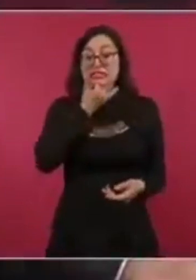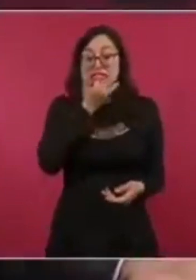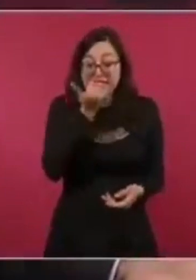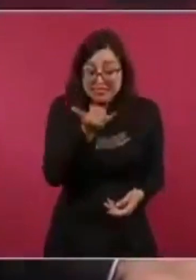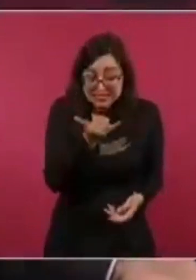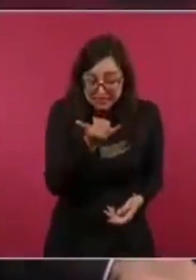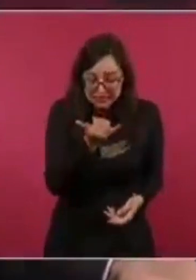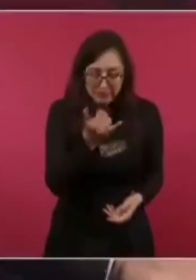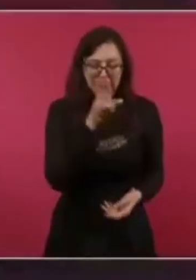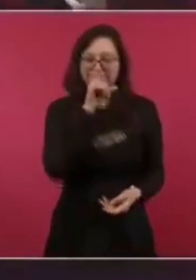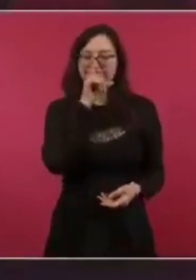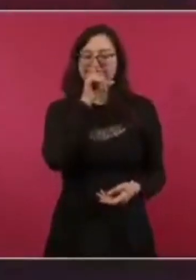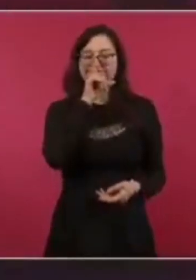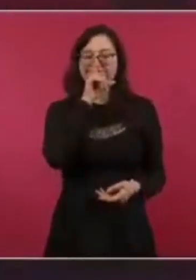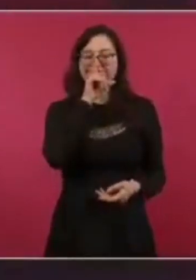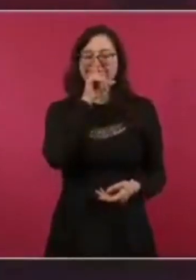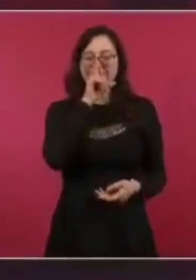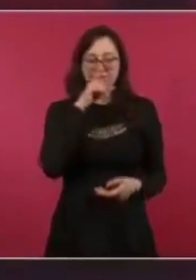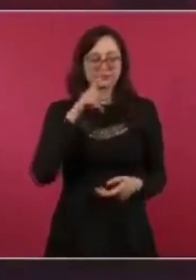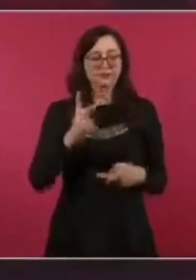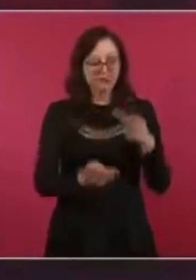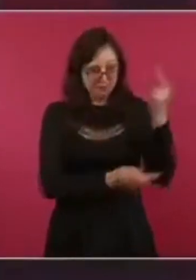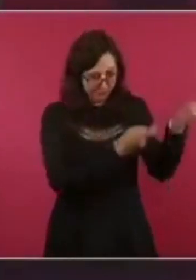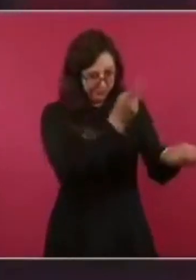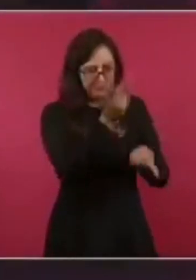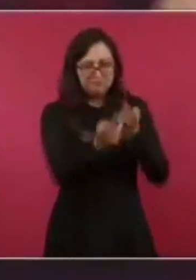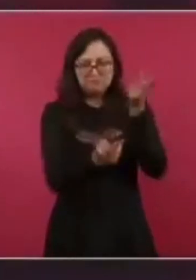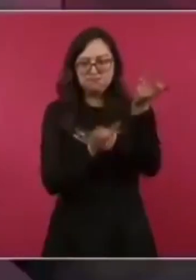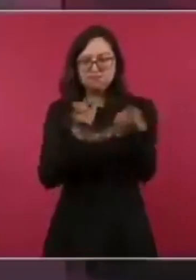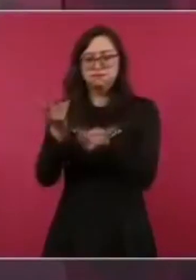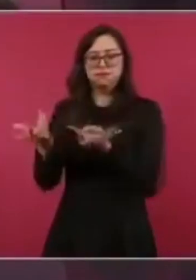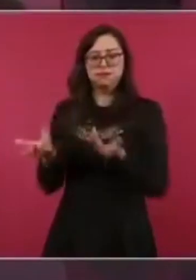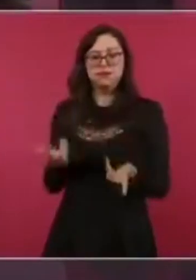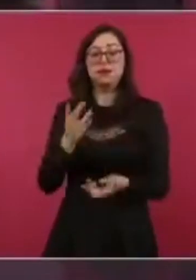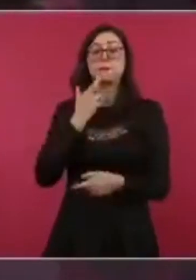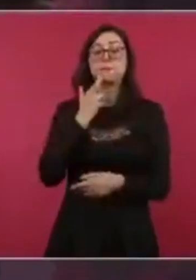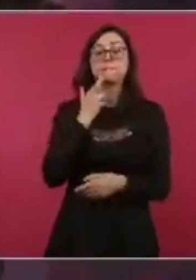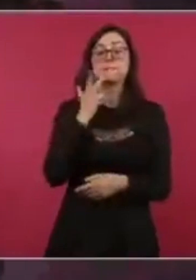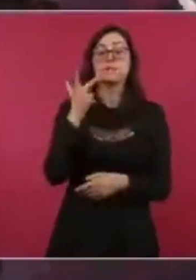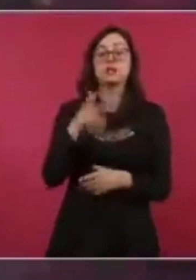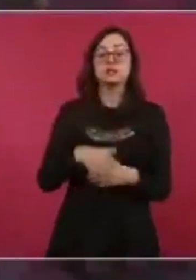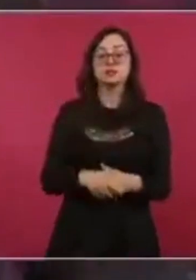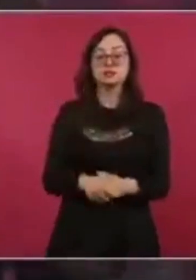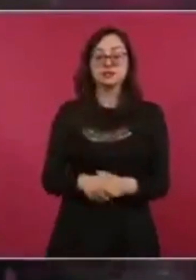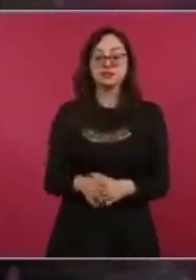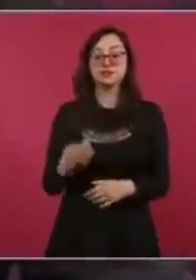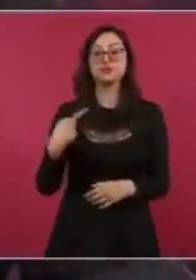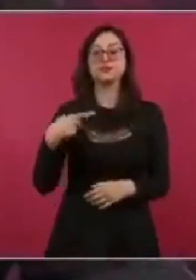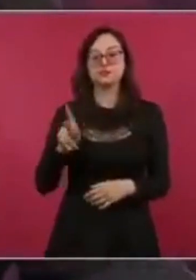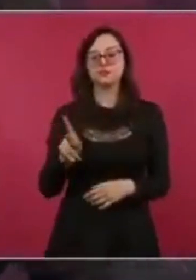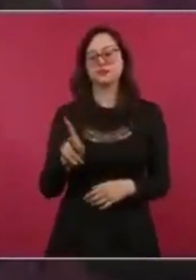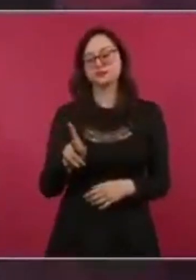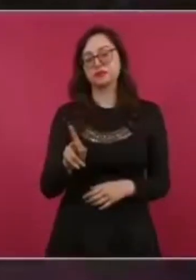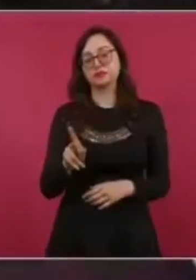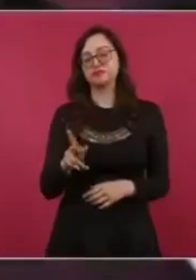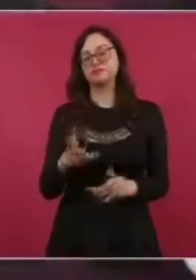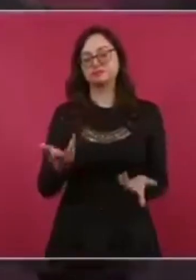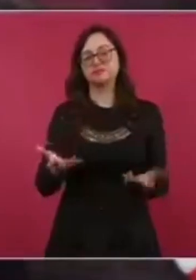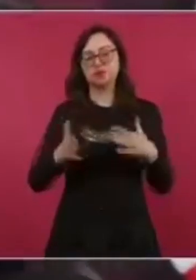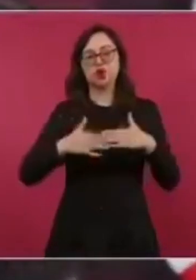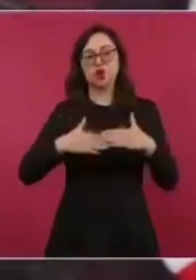preguntar Este pero si tengo yo mucha confianza que